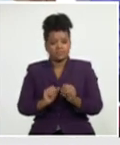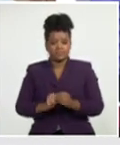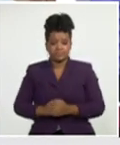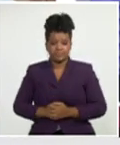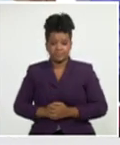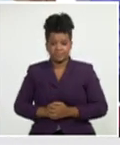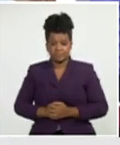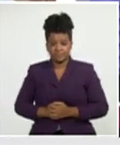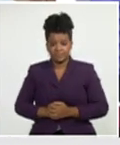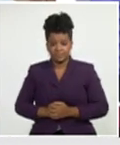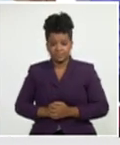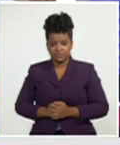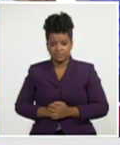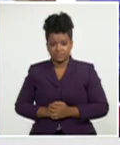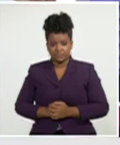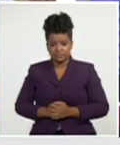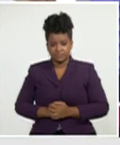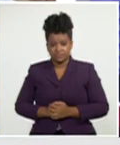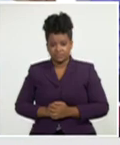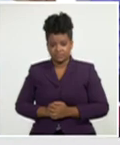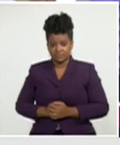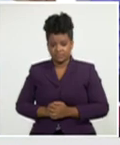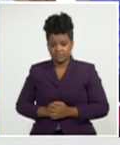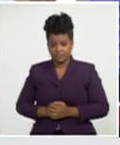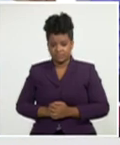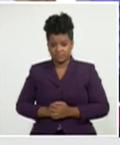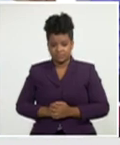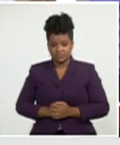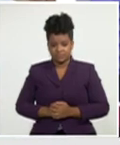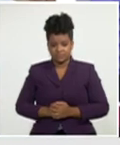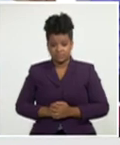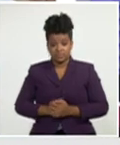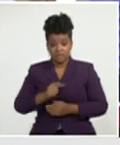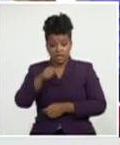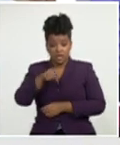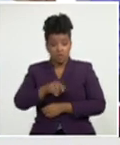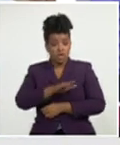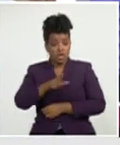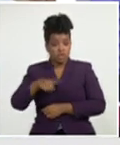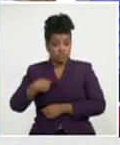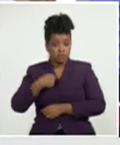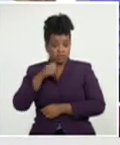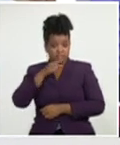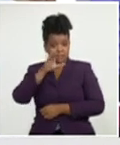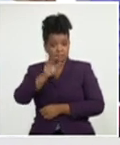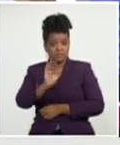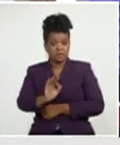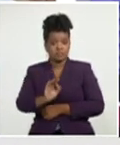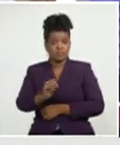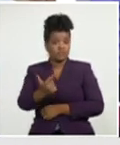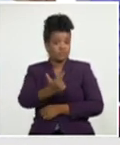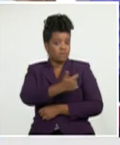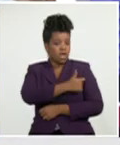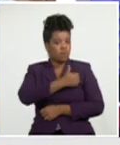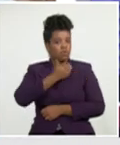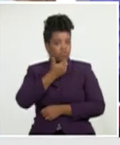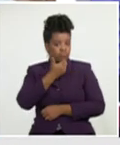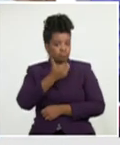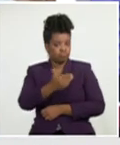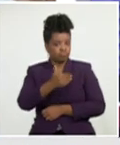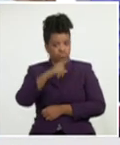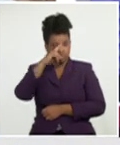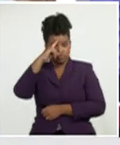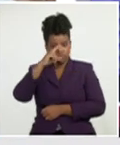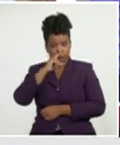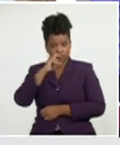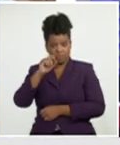anticuerpos neutralizante, y por tanto ya estamos en condiciones de decir: esta es la apuesta de formulación para la variante de Soberana 01, y